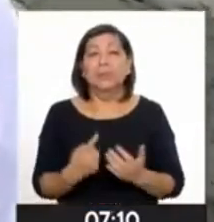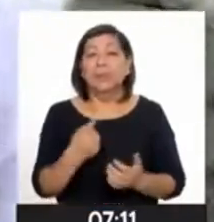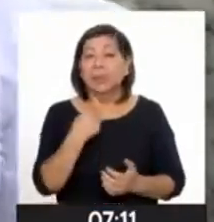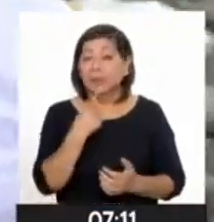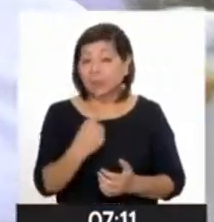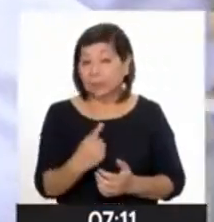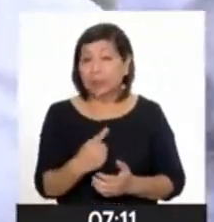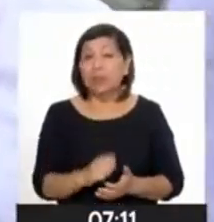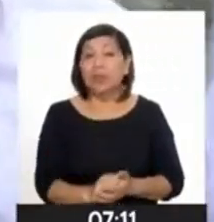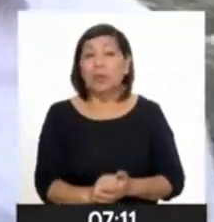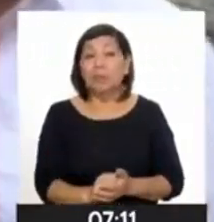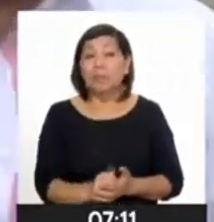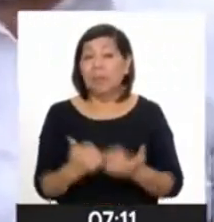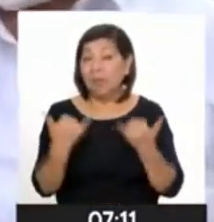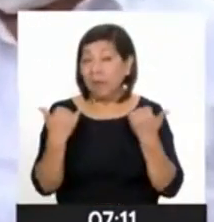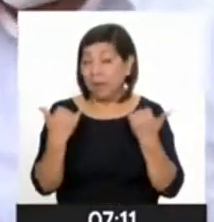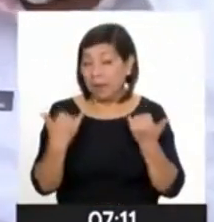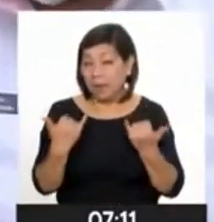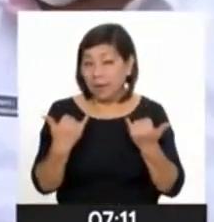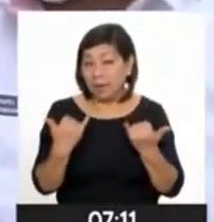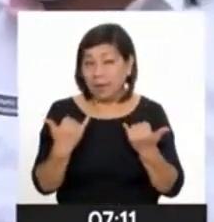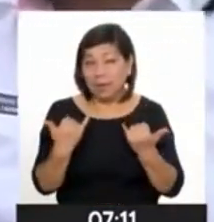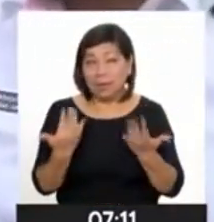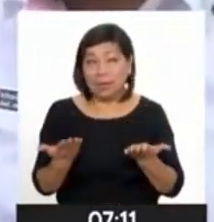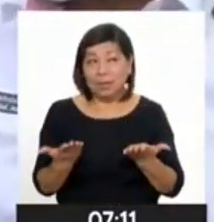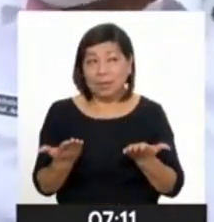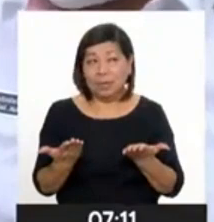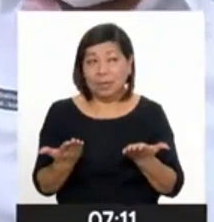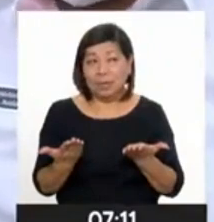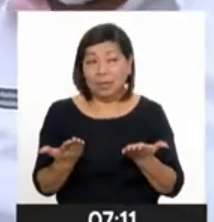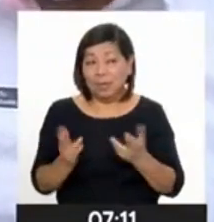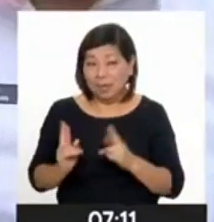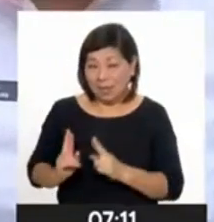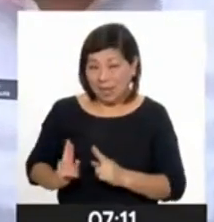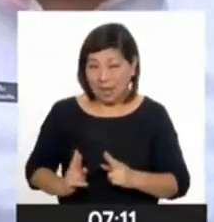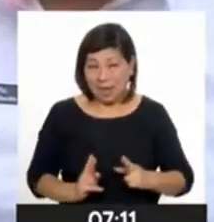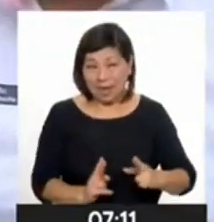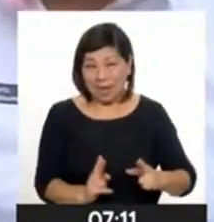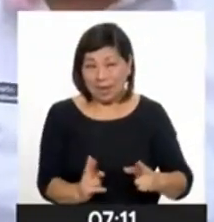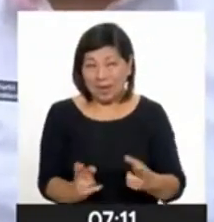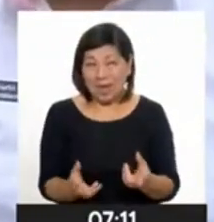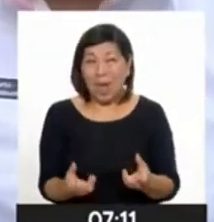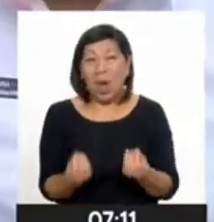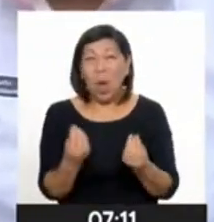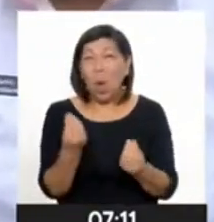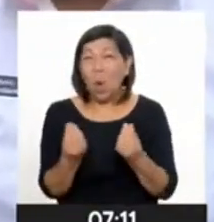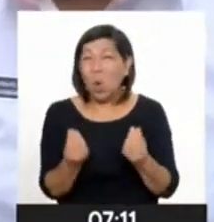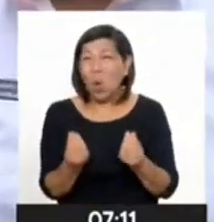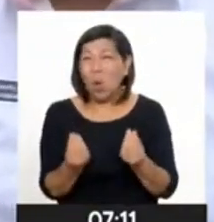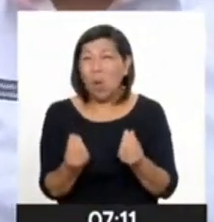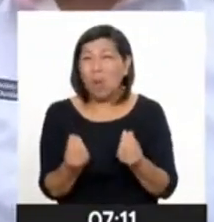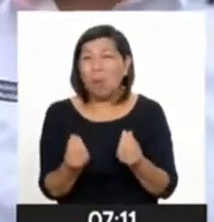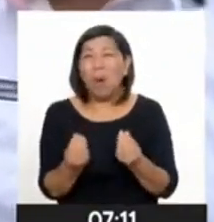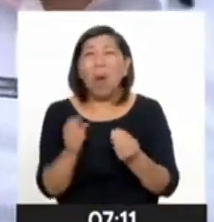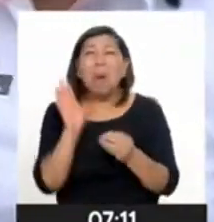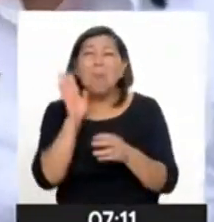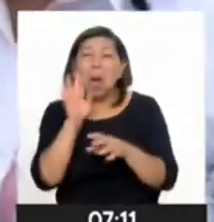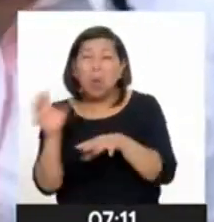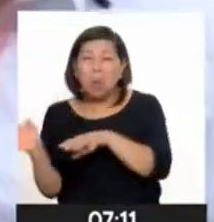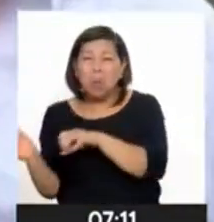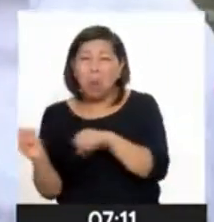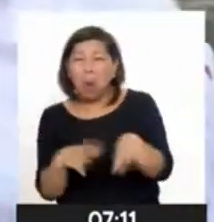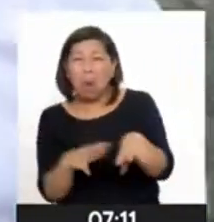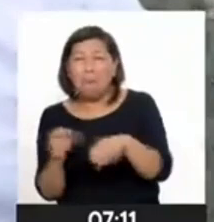usted acaba de mencionar, acá esta parte del río lo usan como relleno sanitario, vemos